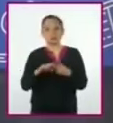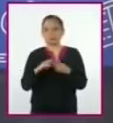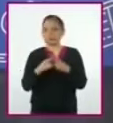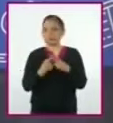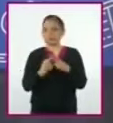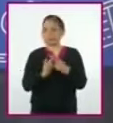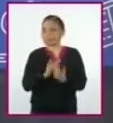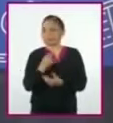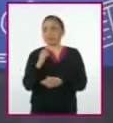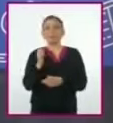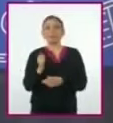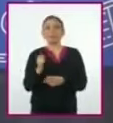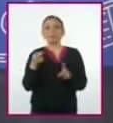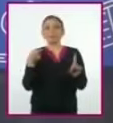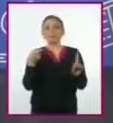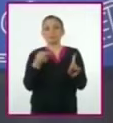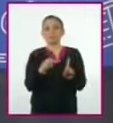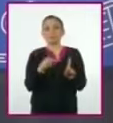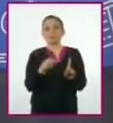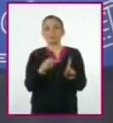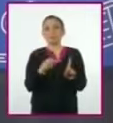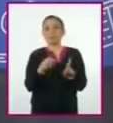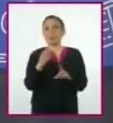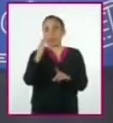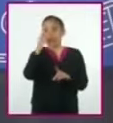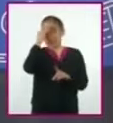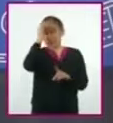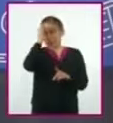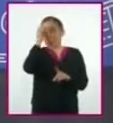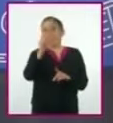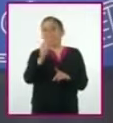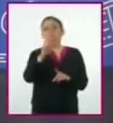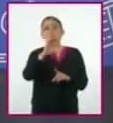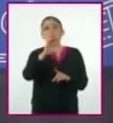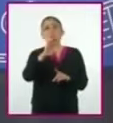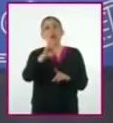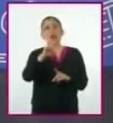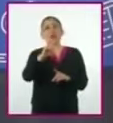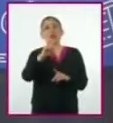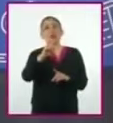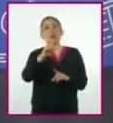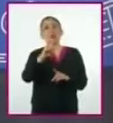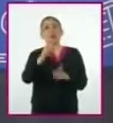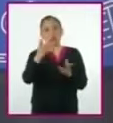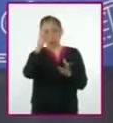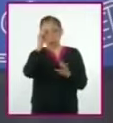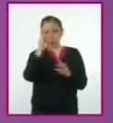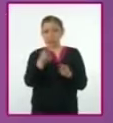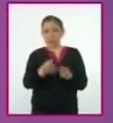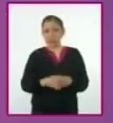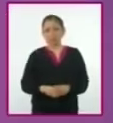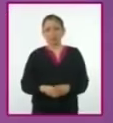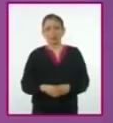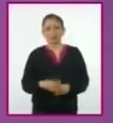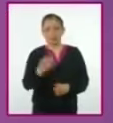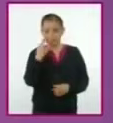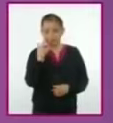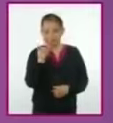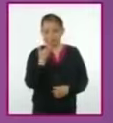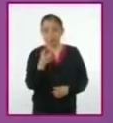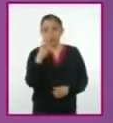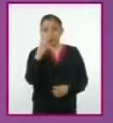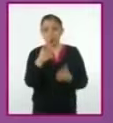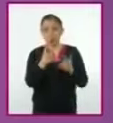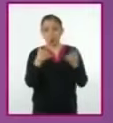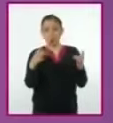Comencemos con recordar qué es un cuento. ¿Lo recuerdan? Bueno, pues un